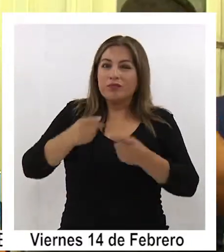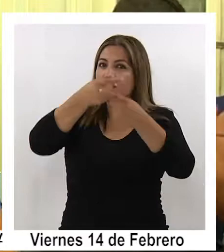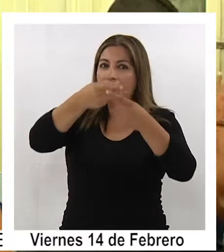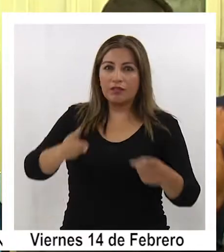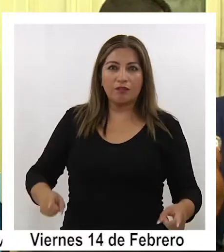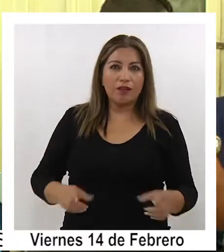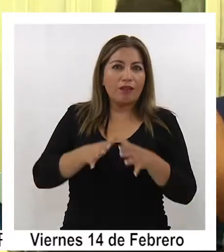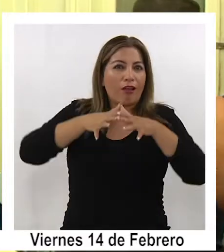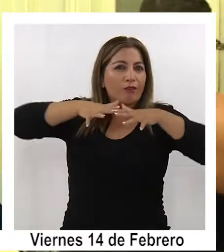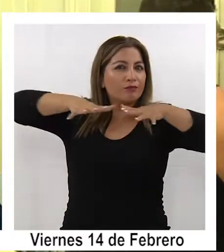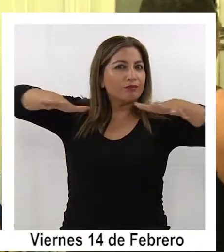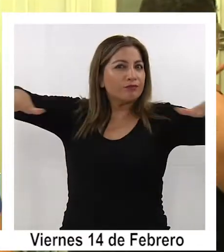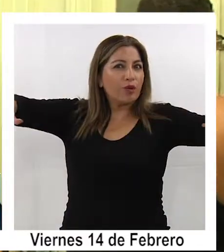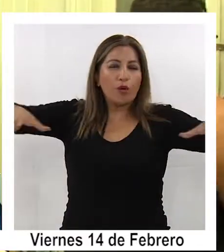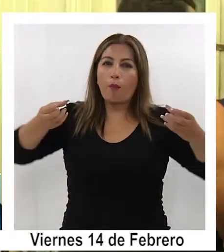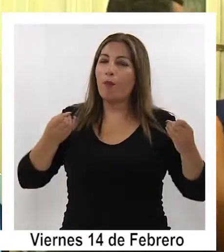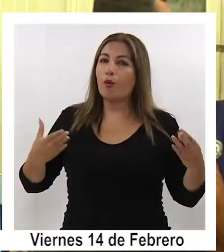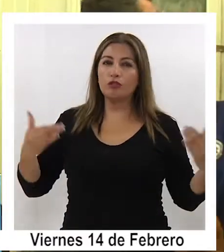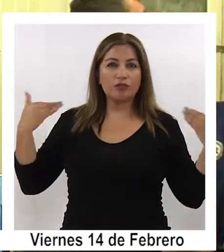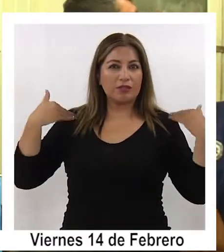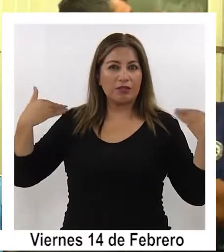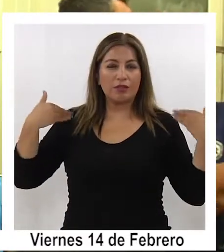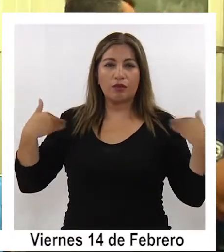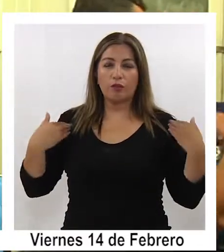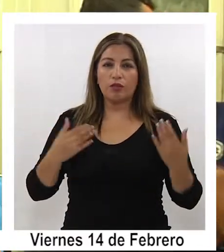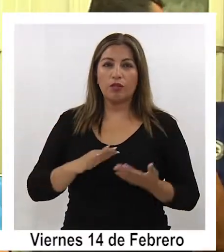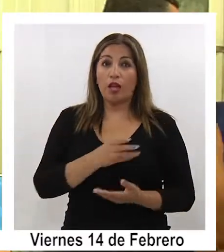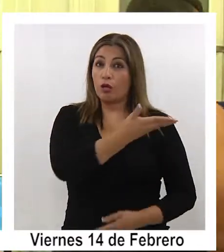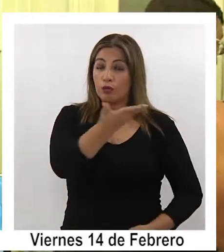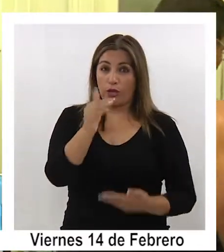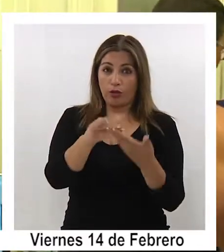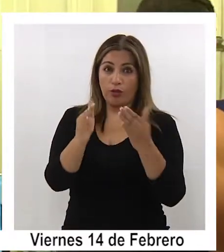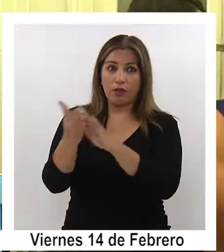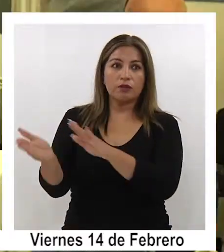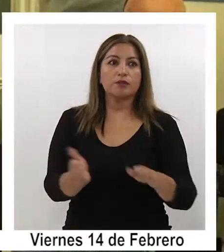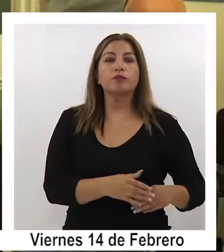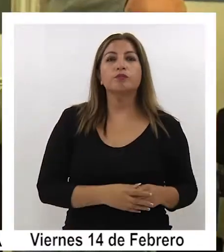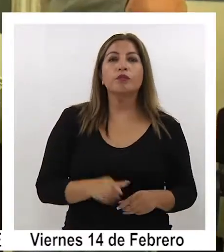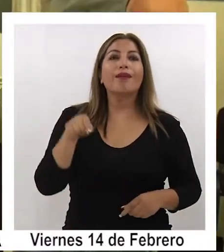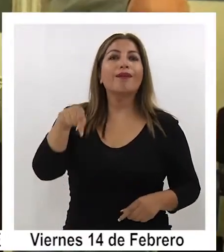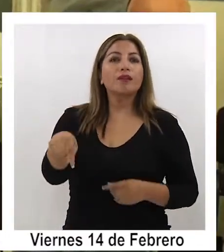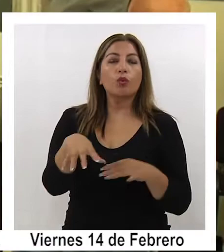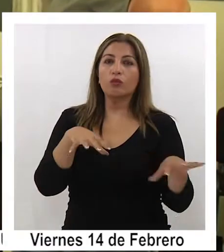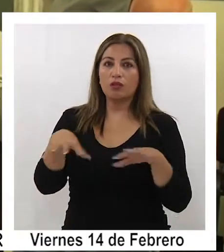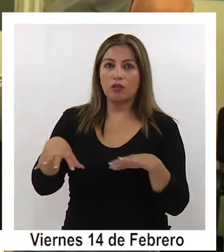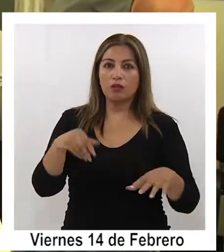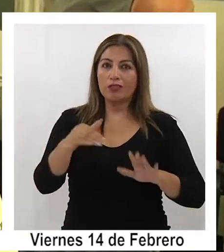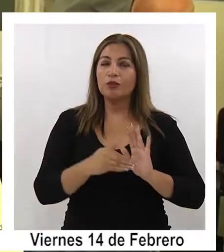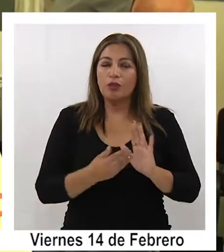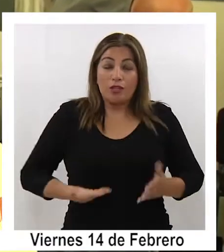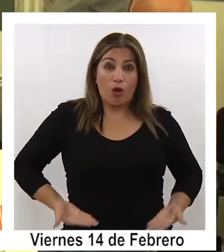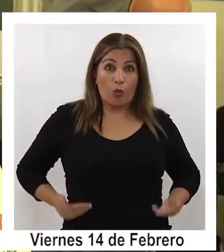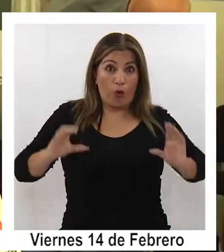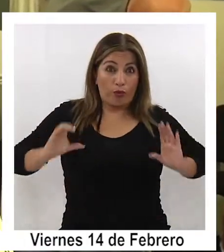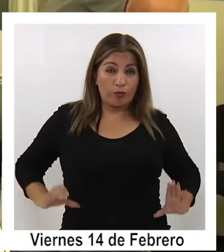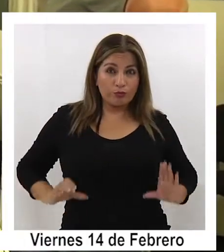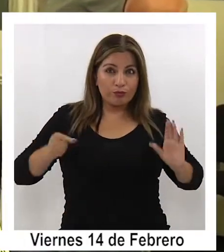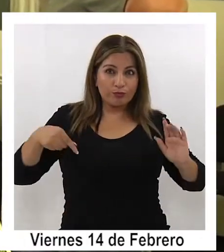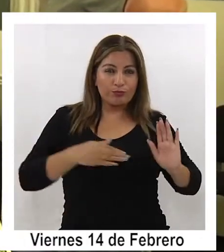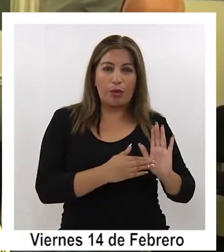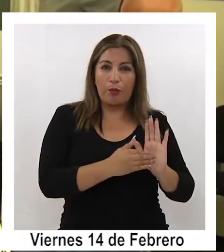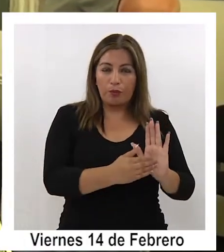fisiculturismo, entonces es ampliar el abanico de todos los deportes a toda la comunidad. Sí, pues es una actividad que se muestra el